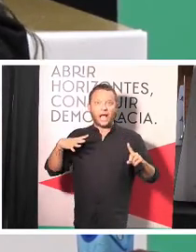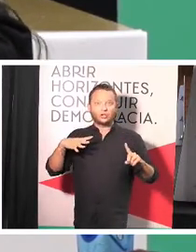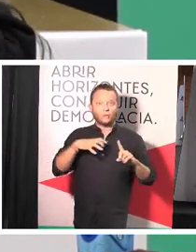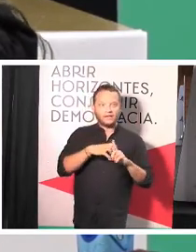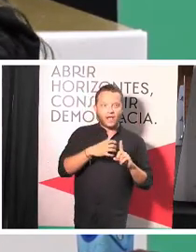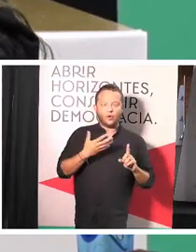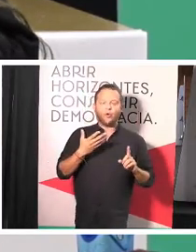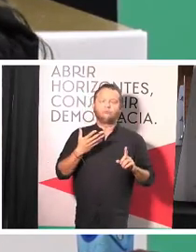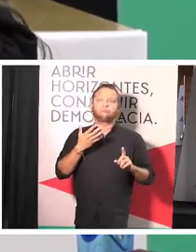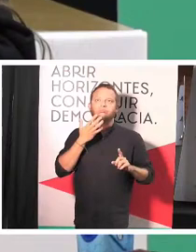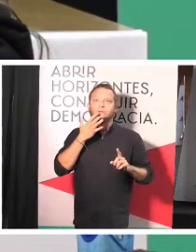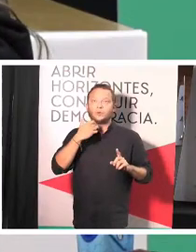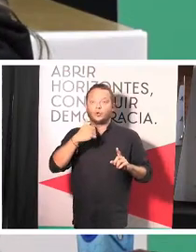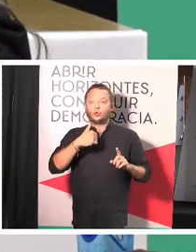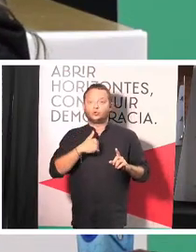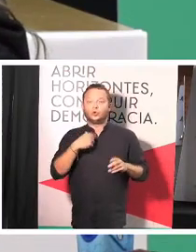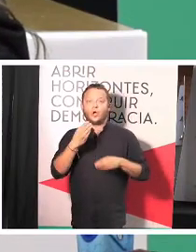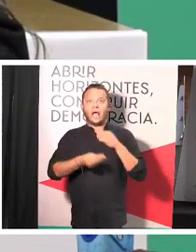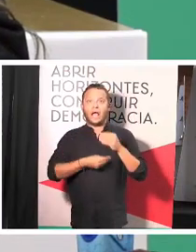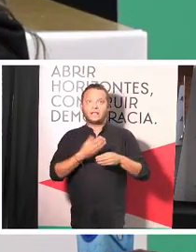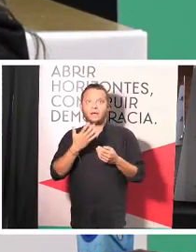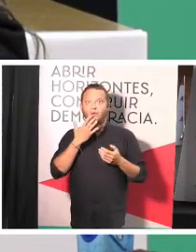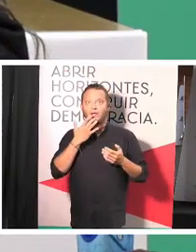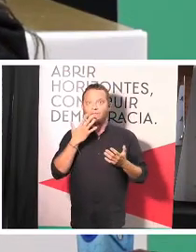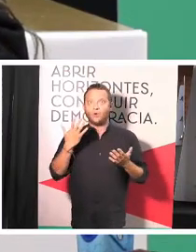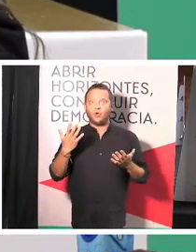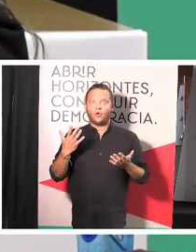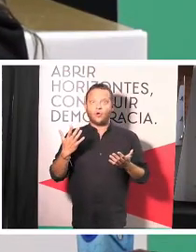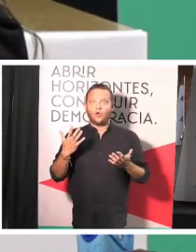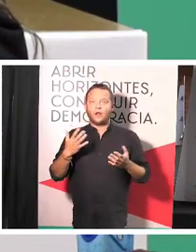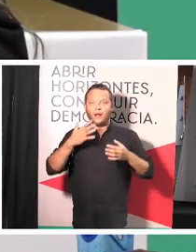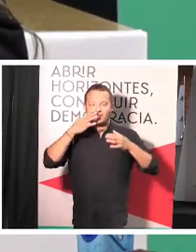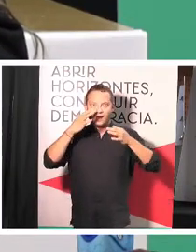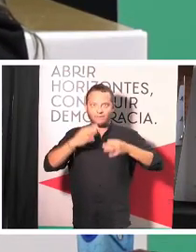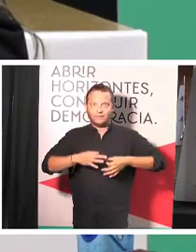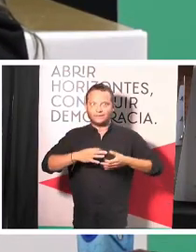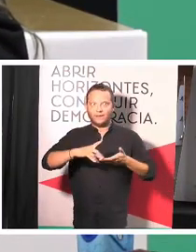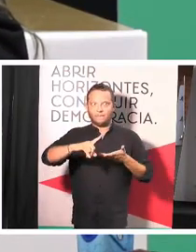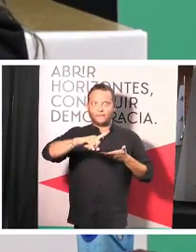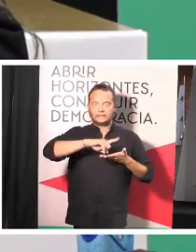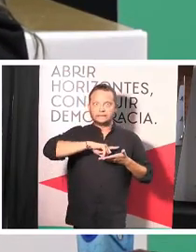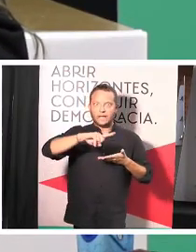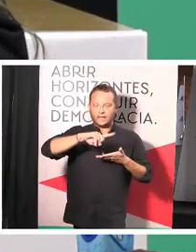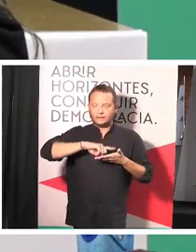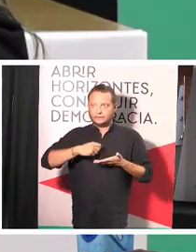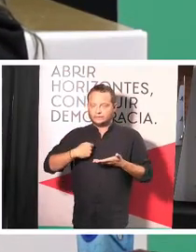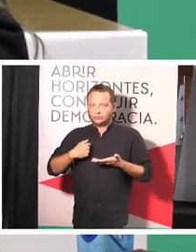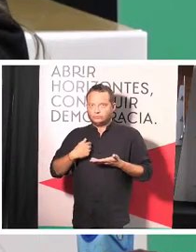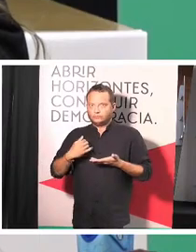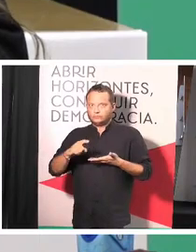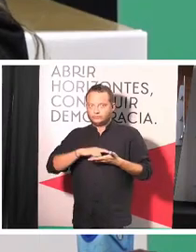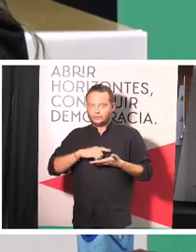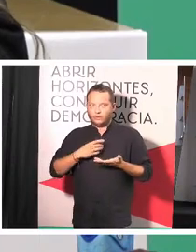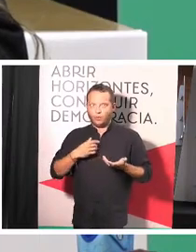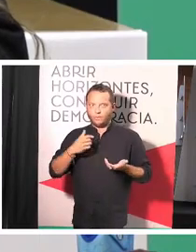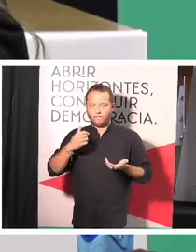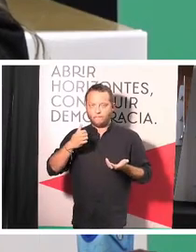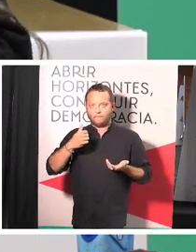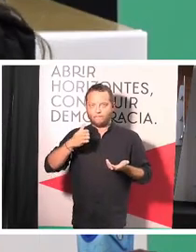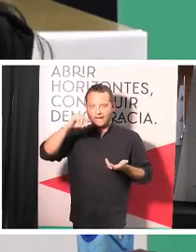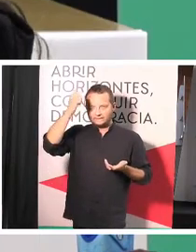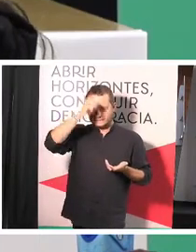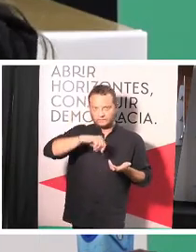atropellado, al extremo de que yo haya recibido realmente mensajes muy machistas